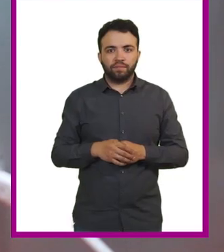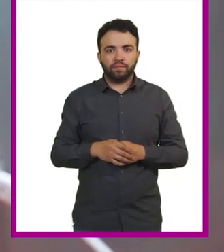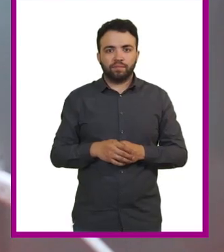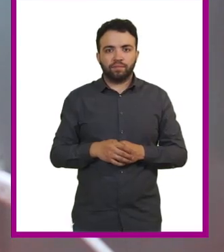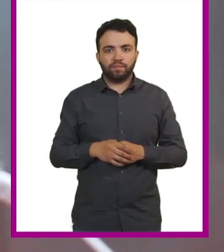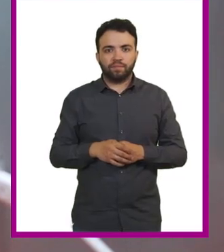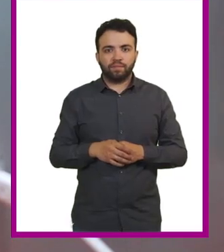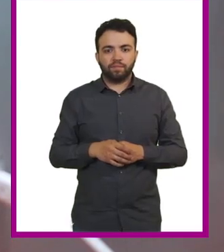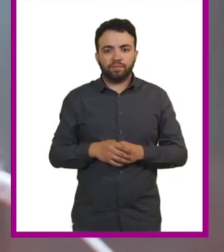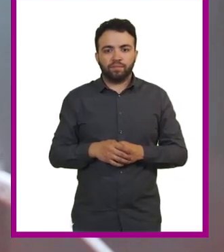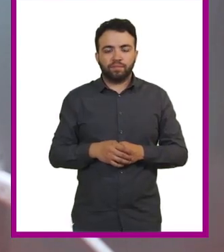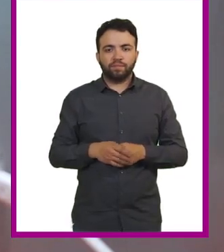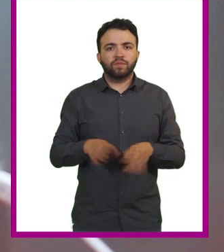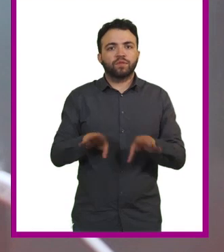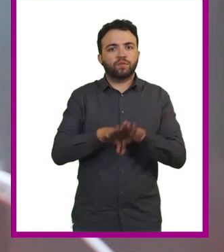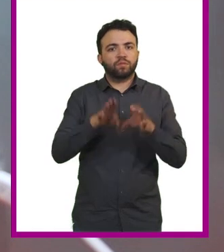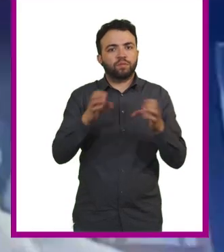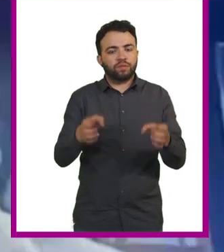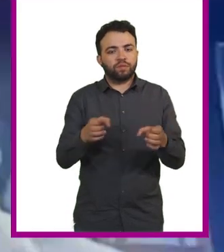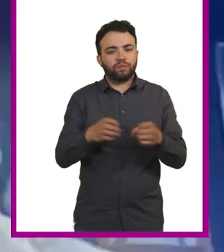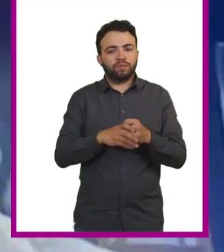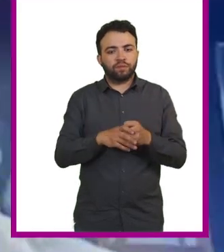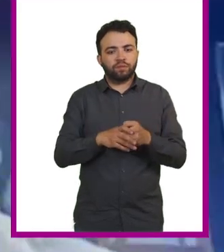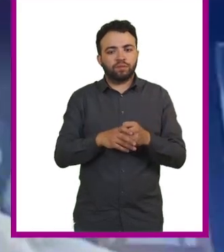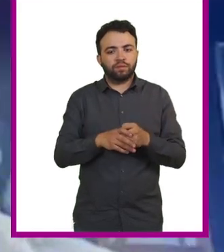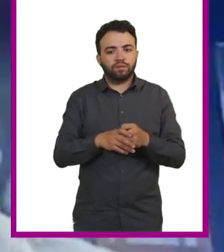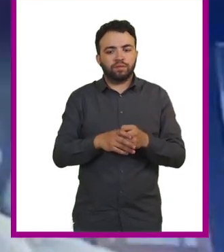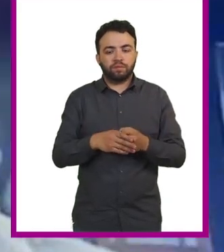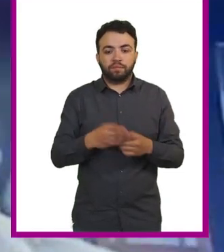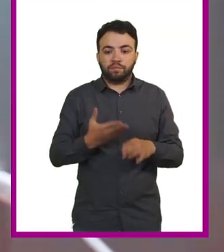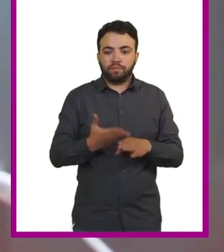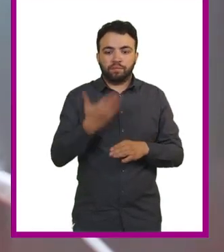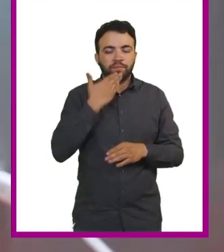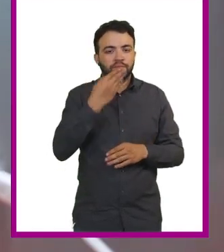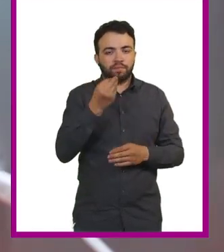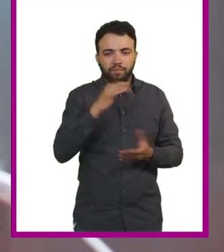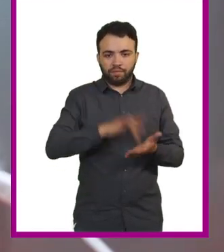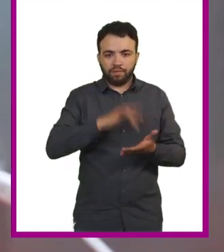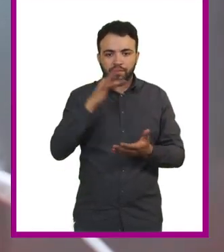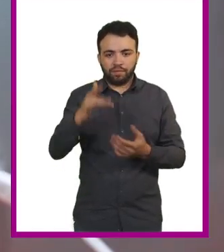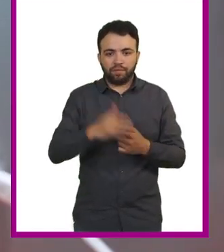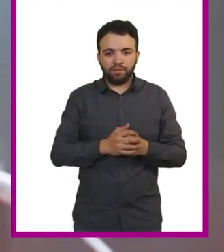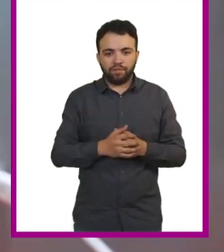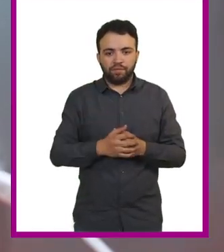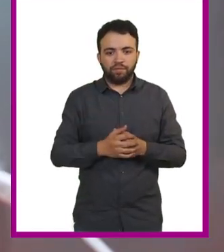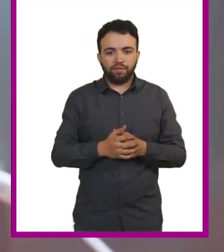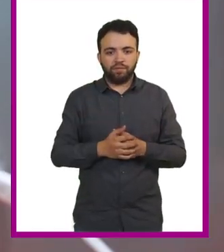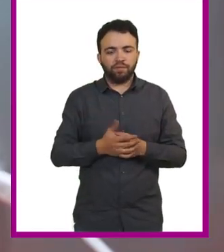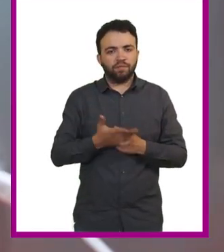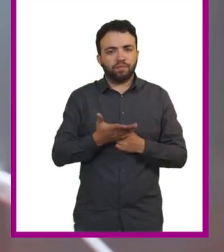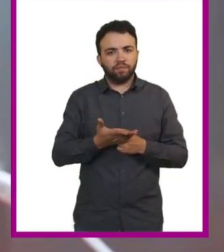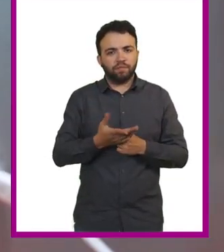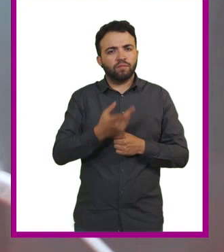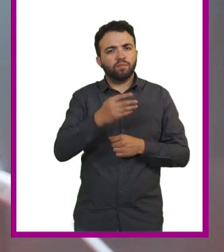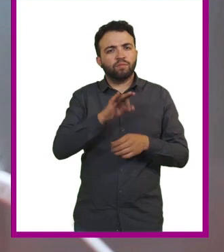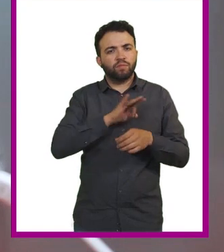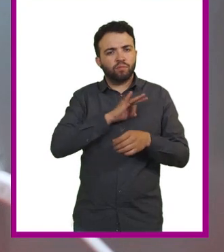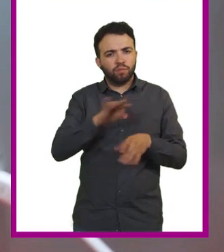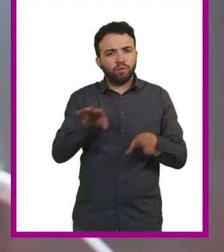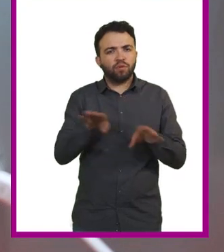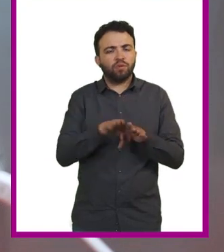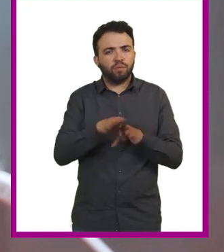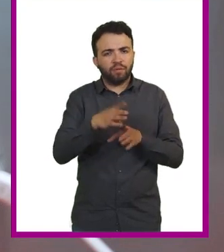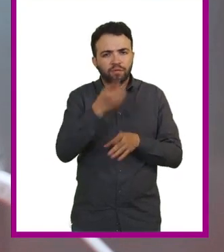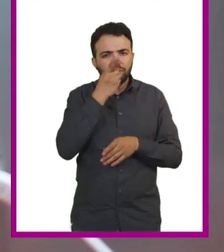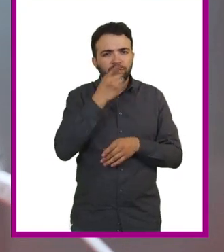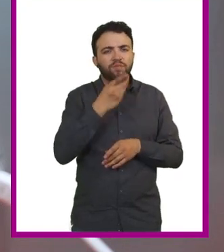¿Qué tal? ¿Cómo está, doctora María de la Luz? Muy bien, muchas gracias. Doctora María de la Luz, ¿nos podría contar, por favor, en